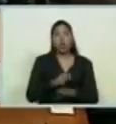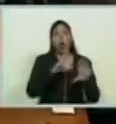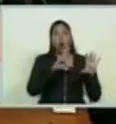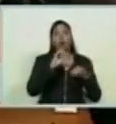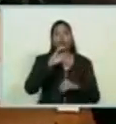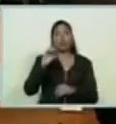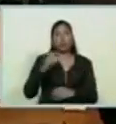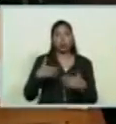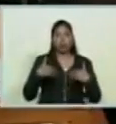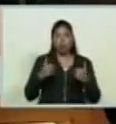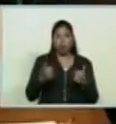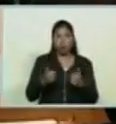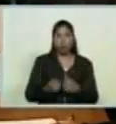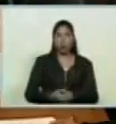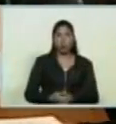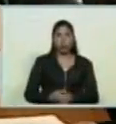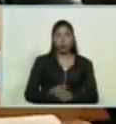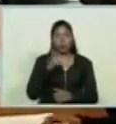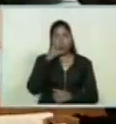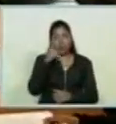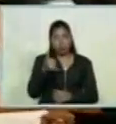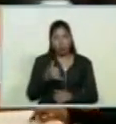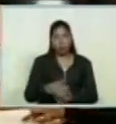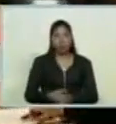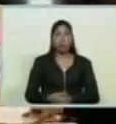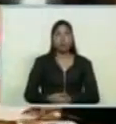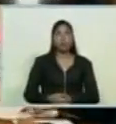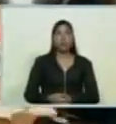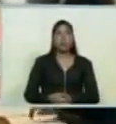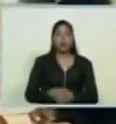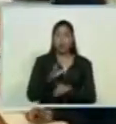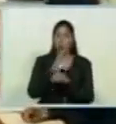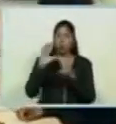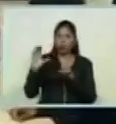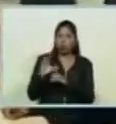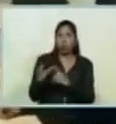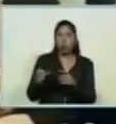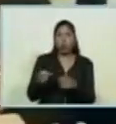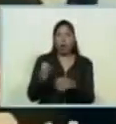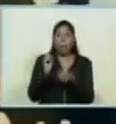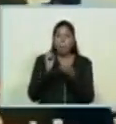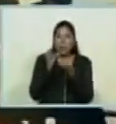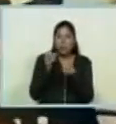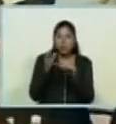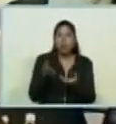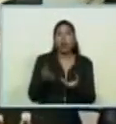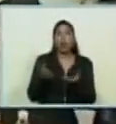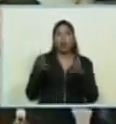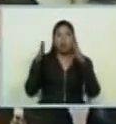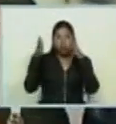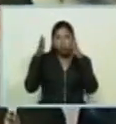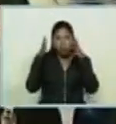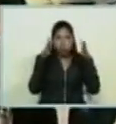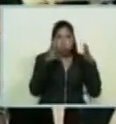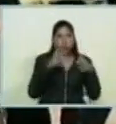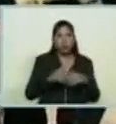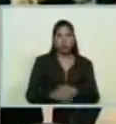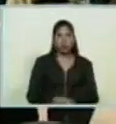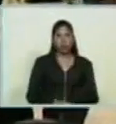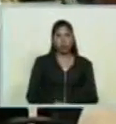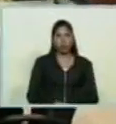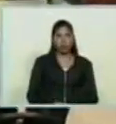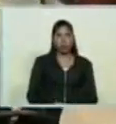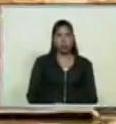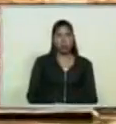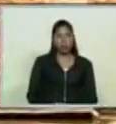la necesita, llevando la cultura, llevando el mensaje orientador de patria? Por ejemplo,